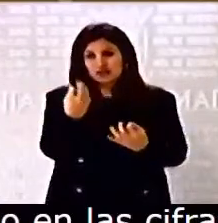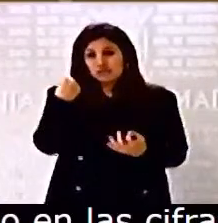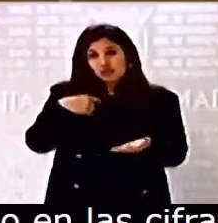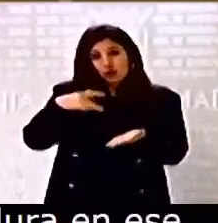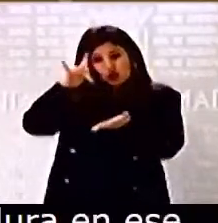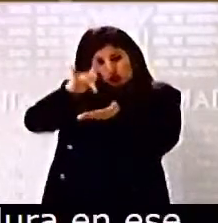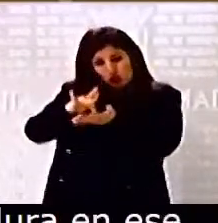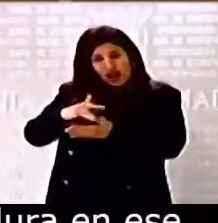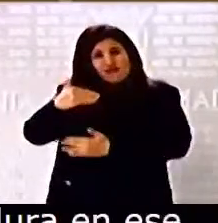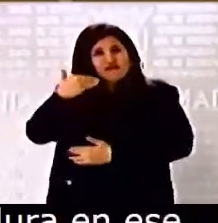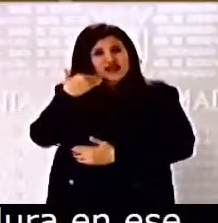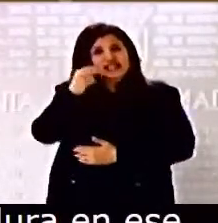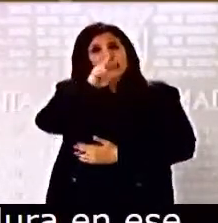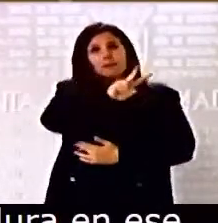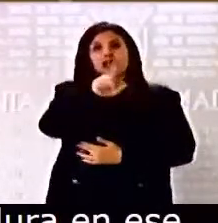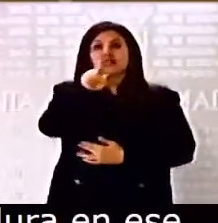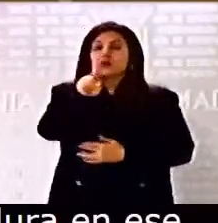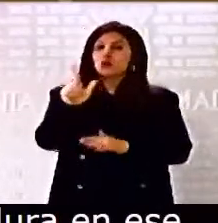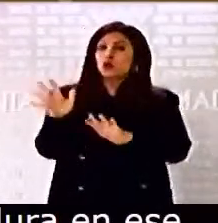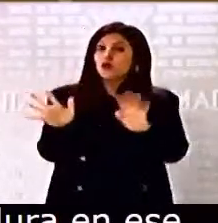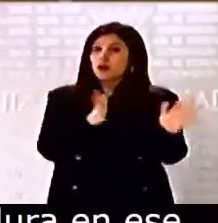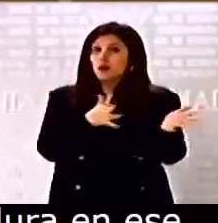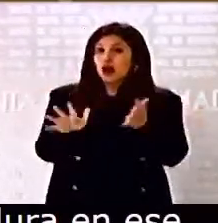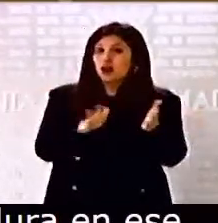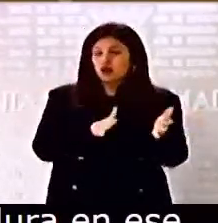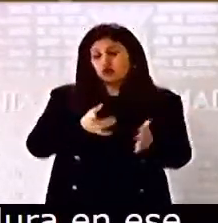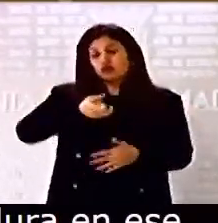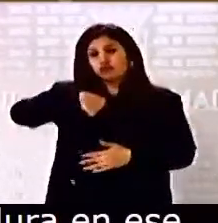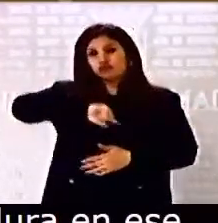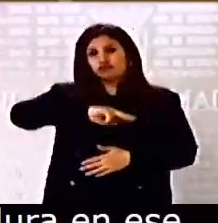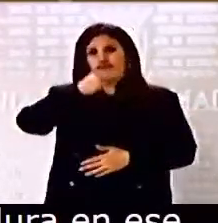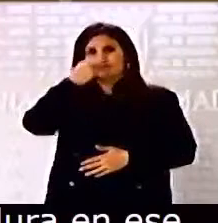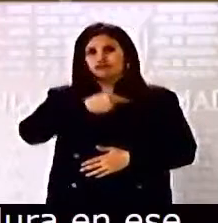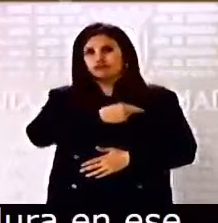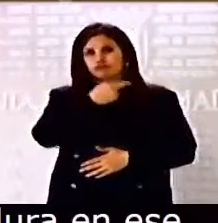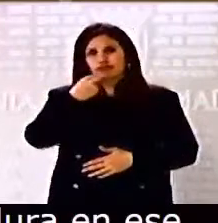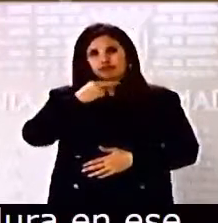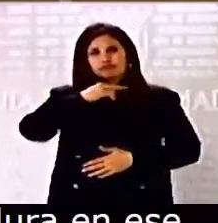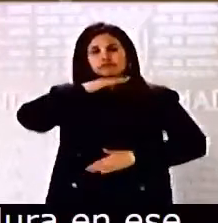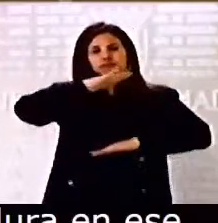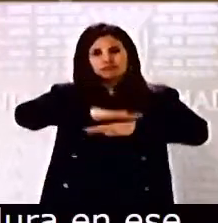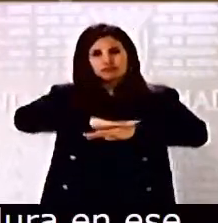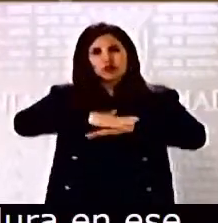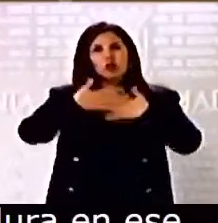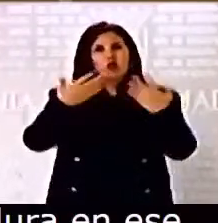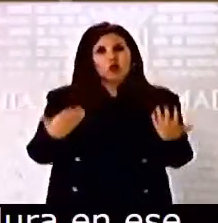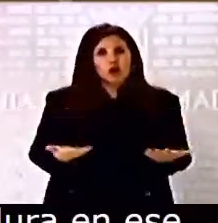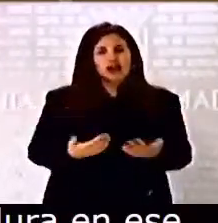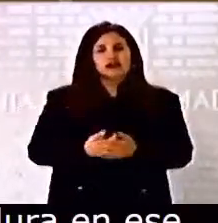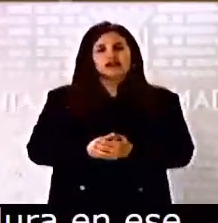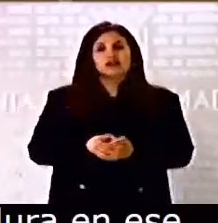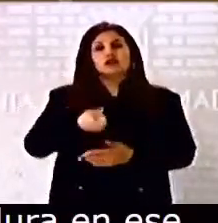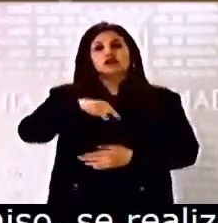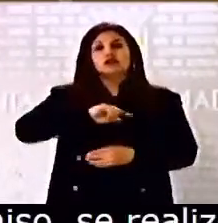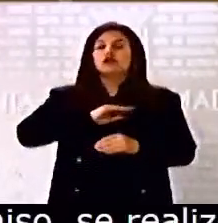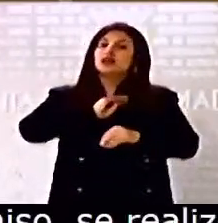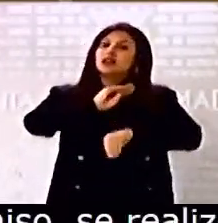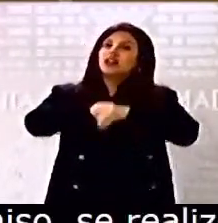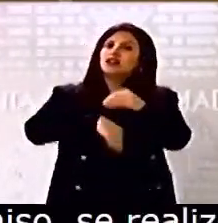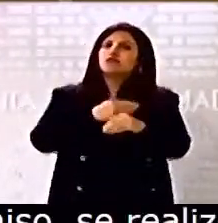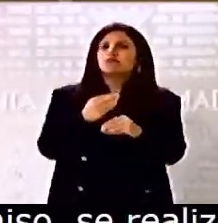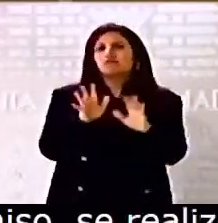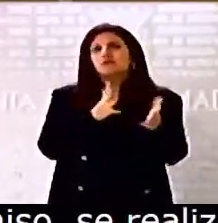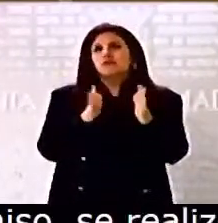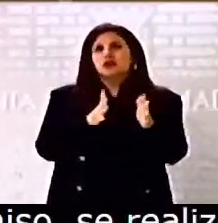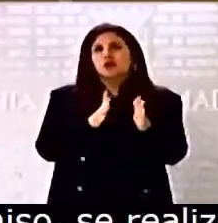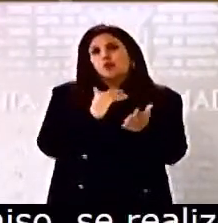el día 21 de marzo, como fue nuestro compromiso, se realizaron